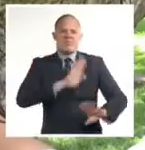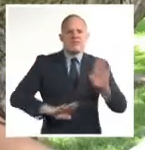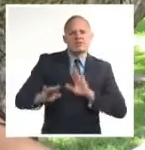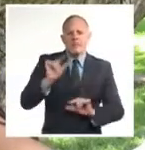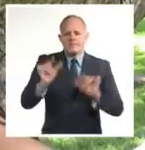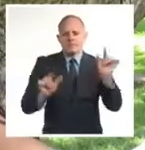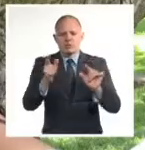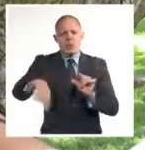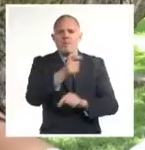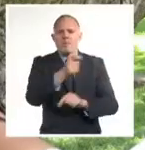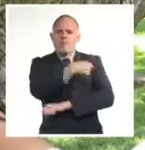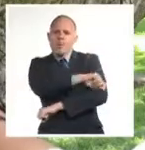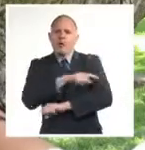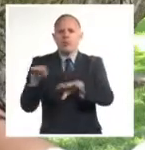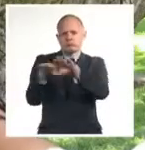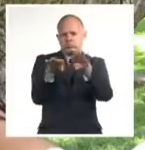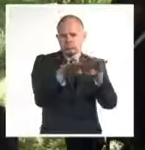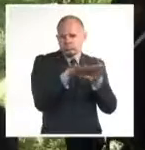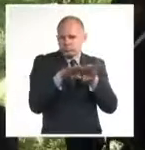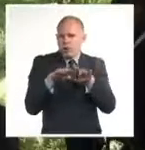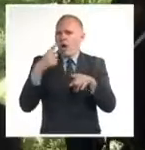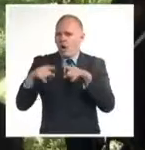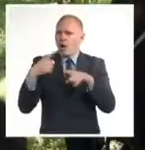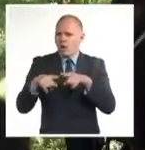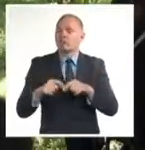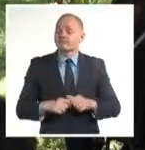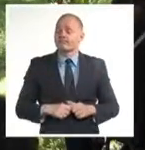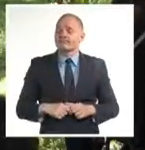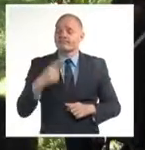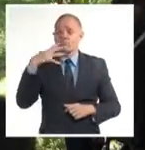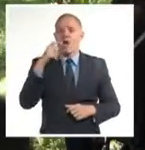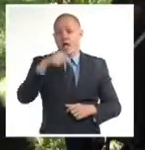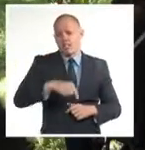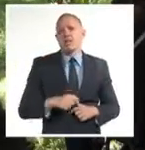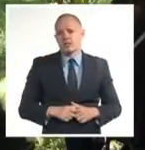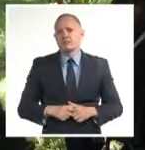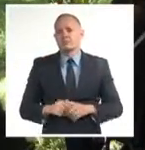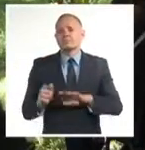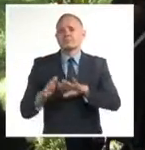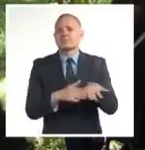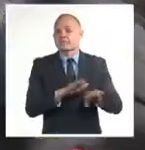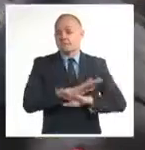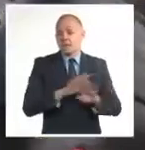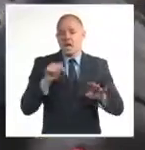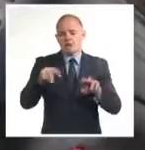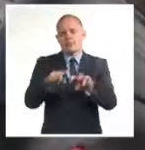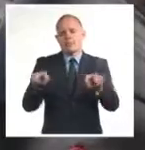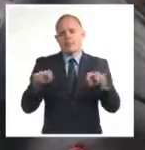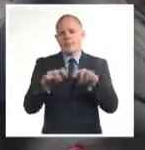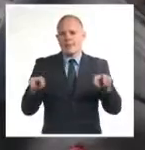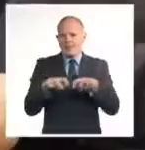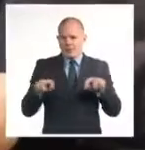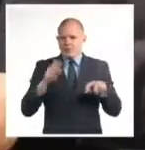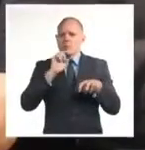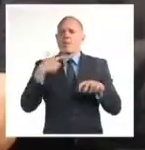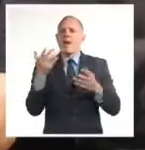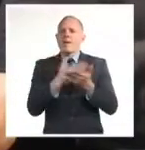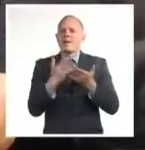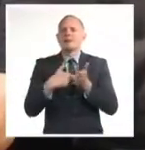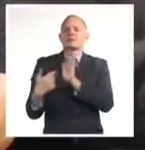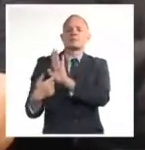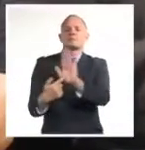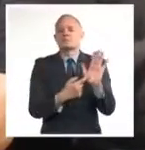esas ideas de justicia, que la gente llegue aquí. Como parte de las actividades incluyó la presentación del libro Se hace verso al andar de